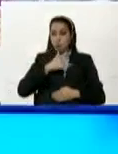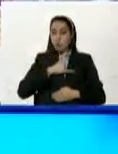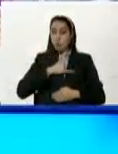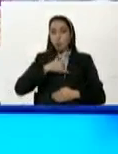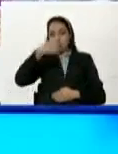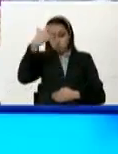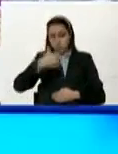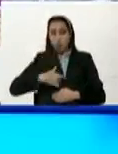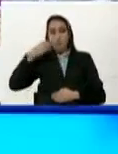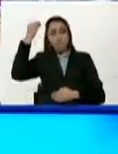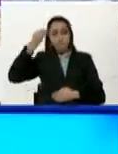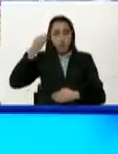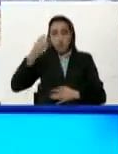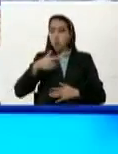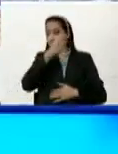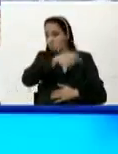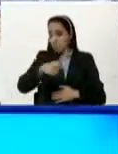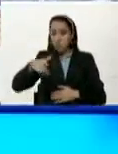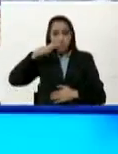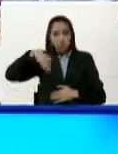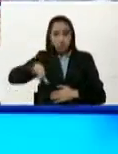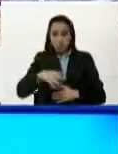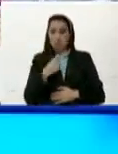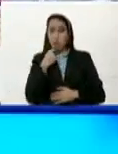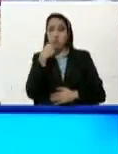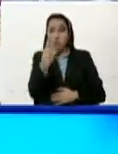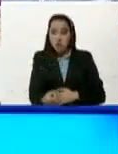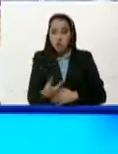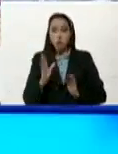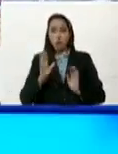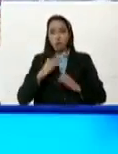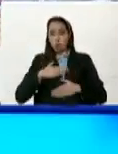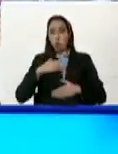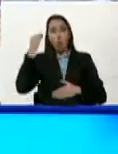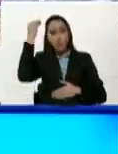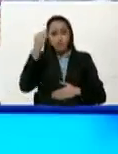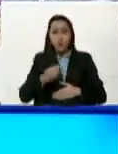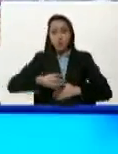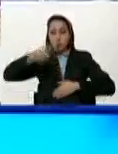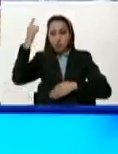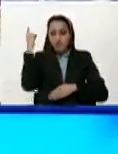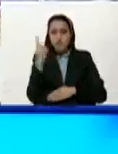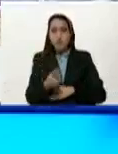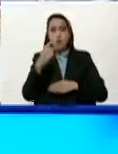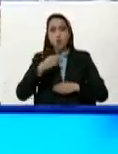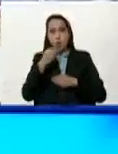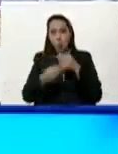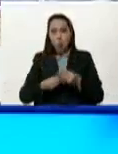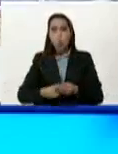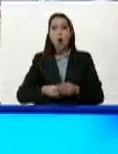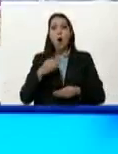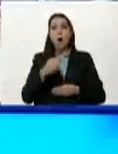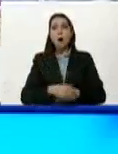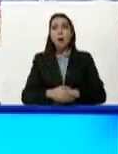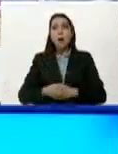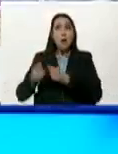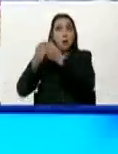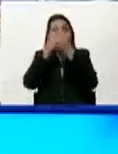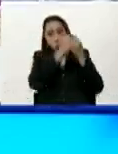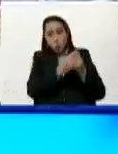le digo a todos los venezolanos y venezolanas estoy empeñado en construir una economía